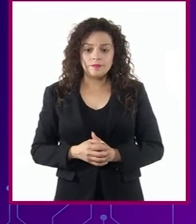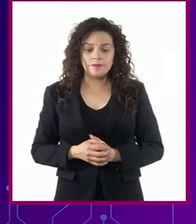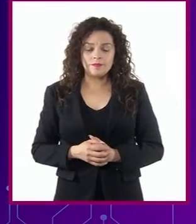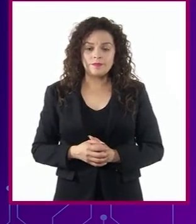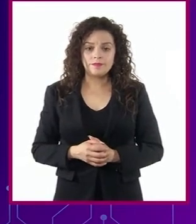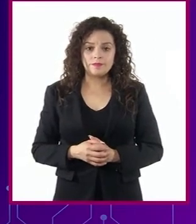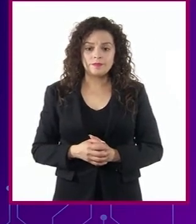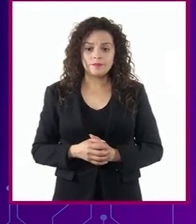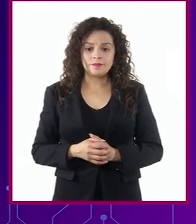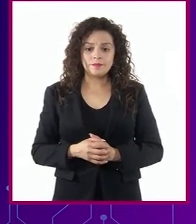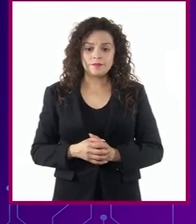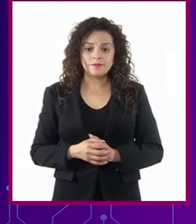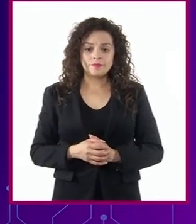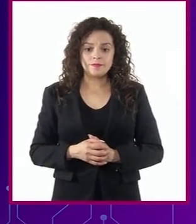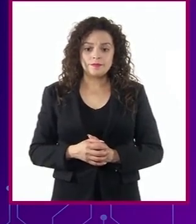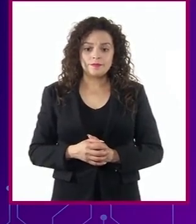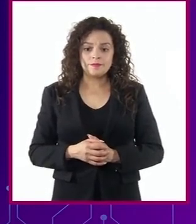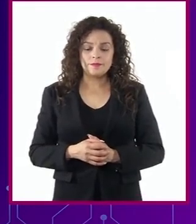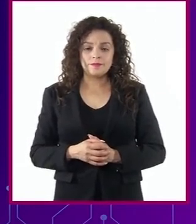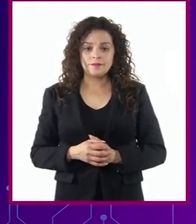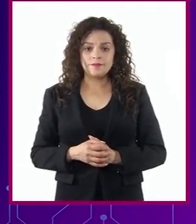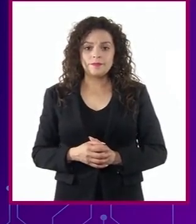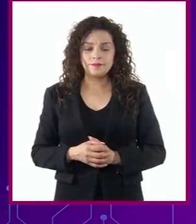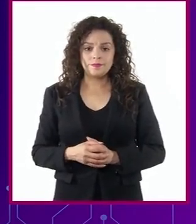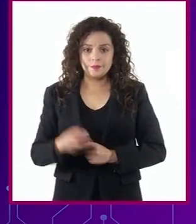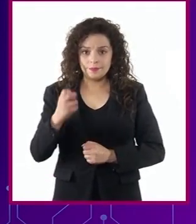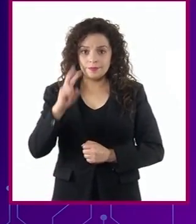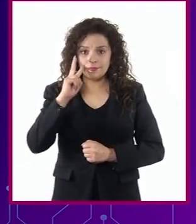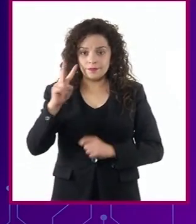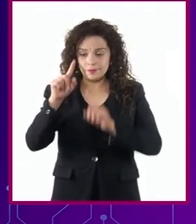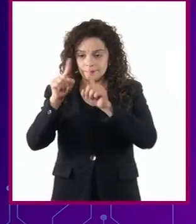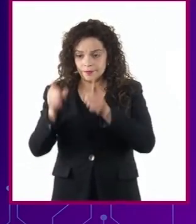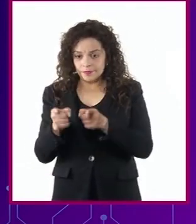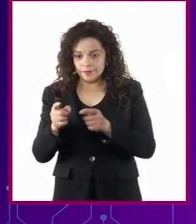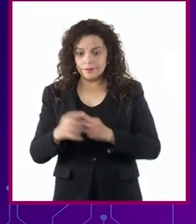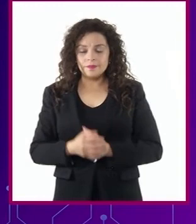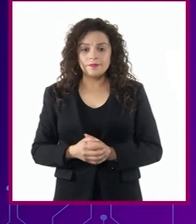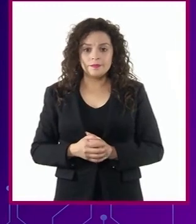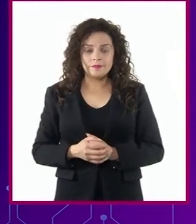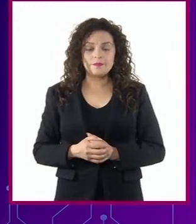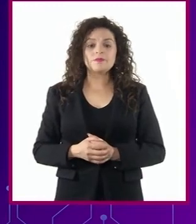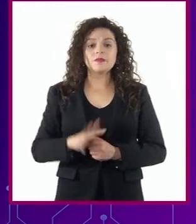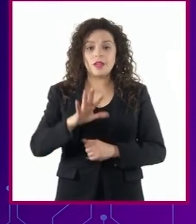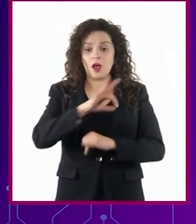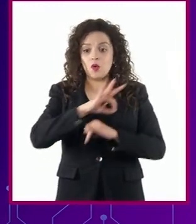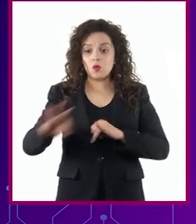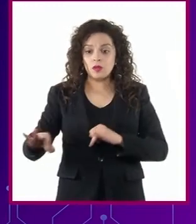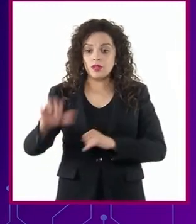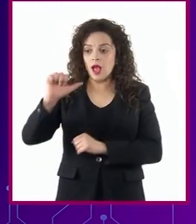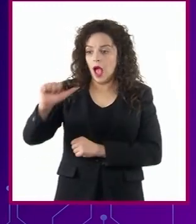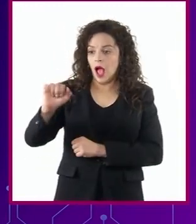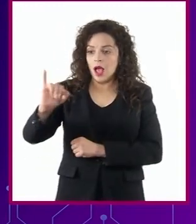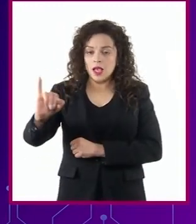absoluta del intervalo siguiente en el que se encuentra la moda, por amplitud del intervalo modal.